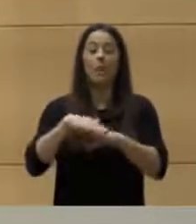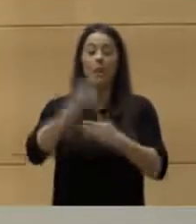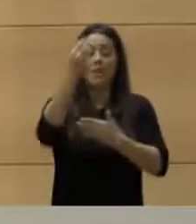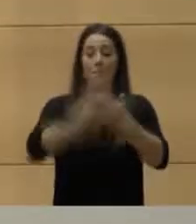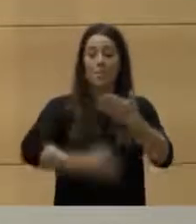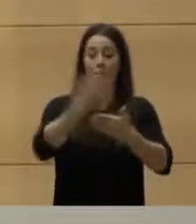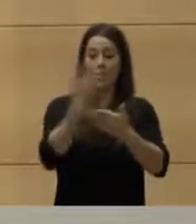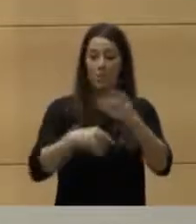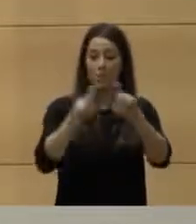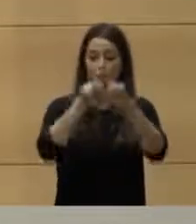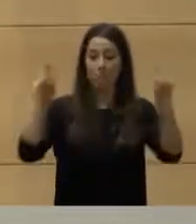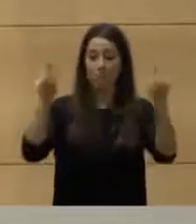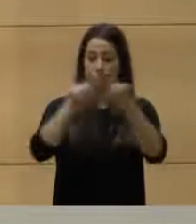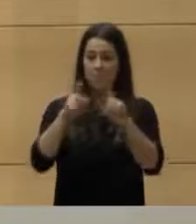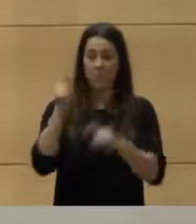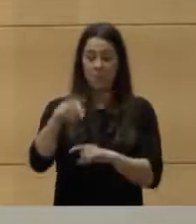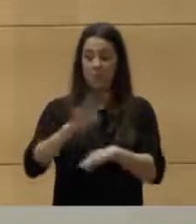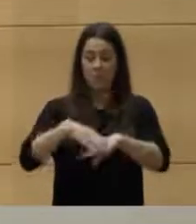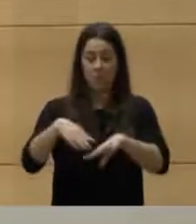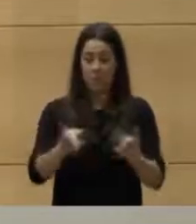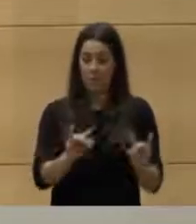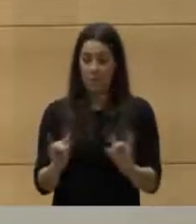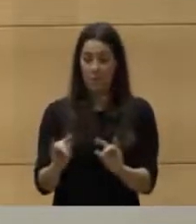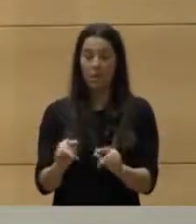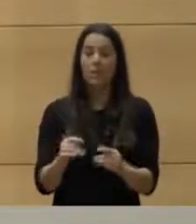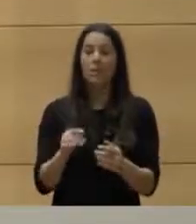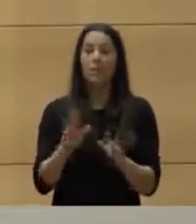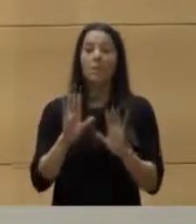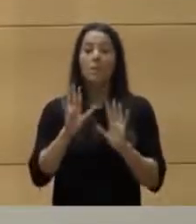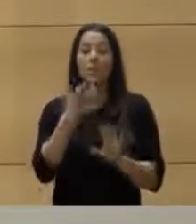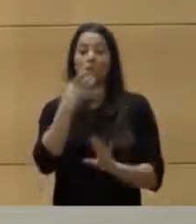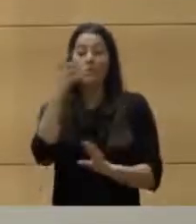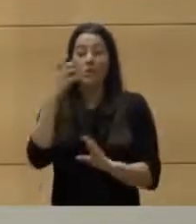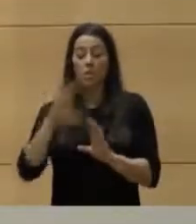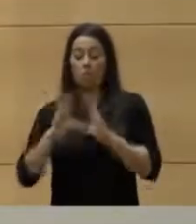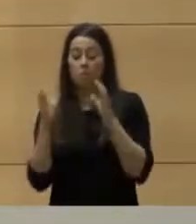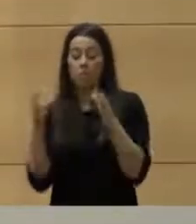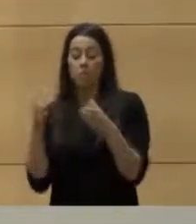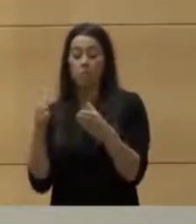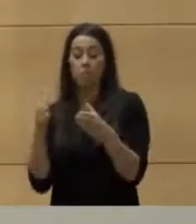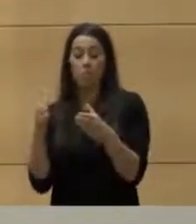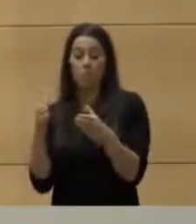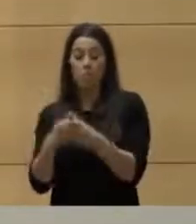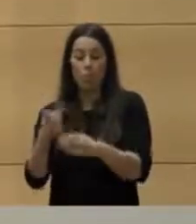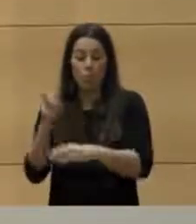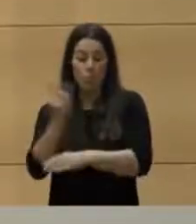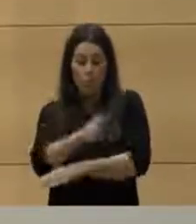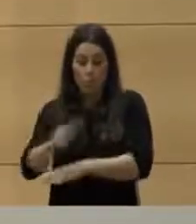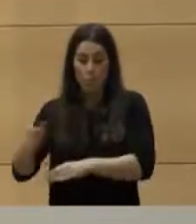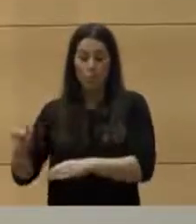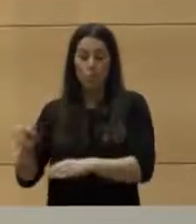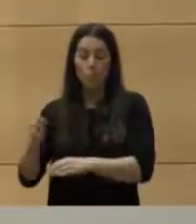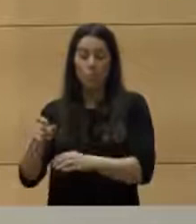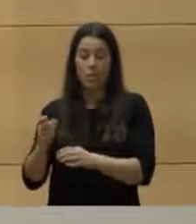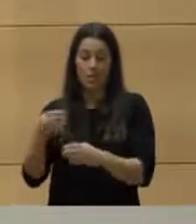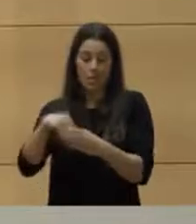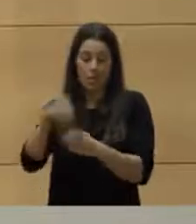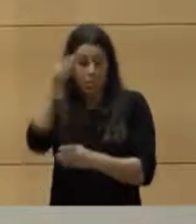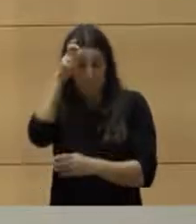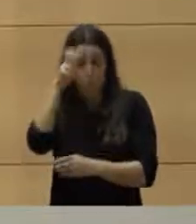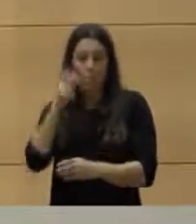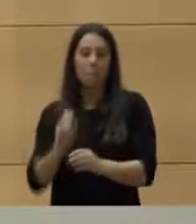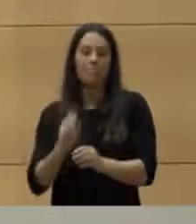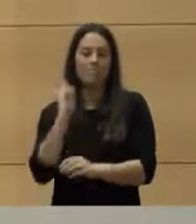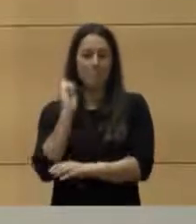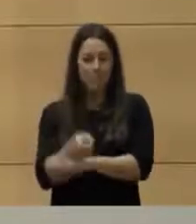servir absolutamente para nada, mientras el constituyente no se erija en la auténtica constitución material.